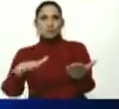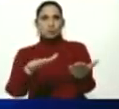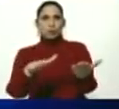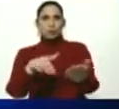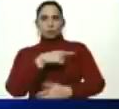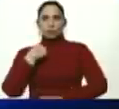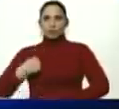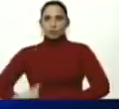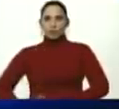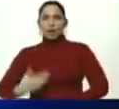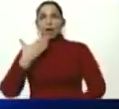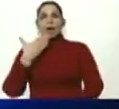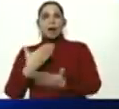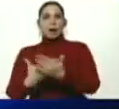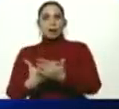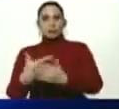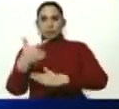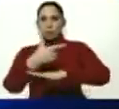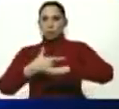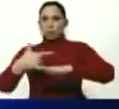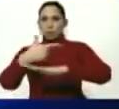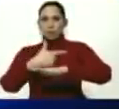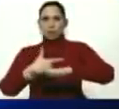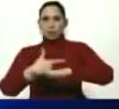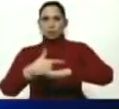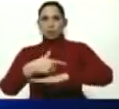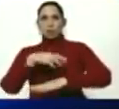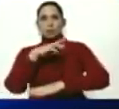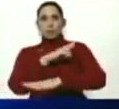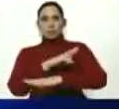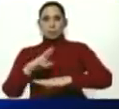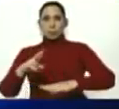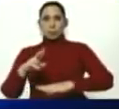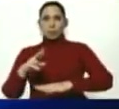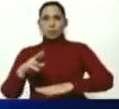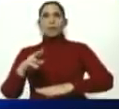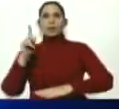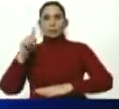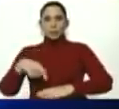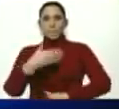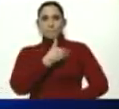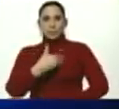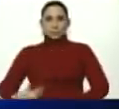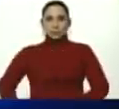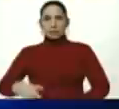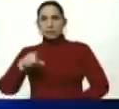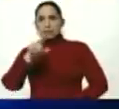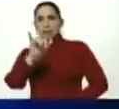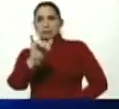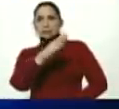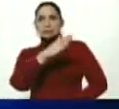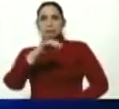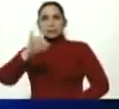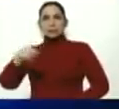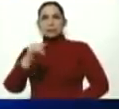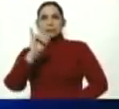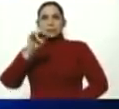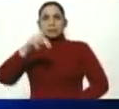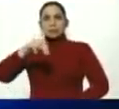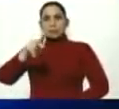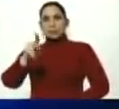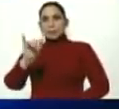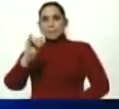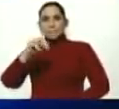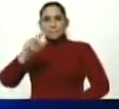China, muchas gracias al gobierno de la República Popular China, al presidente Xi Jinping, al Comité Central del Partido